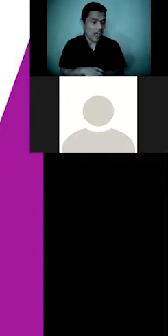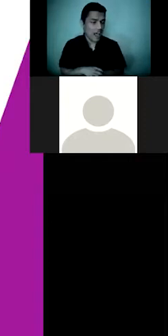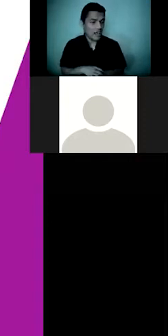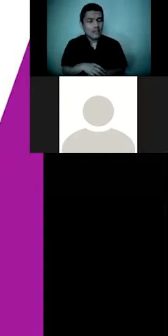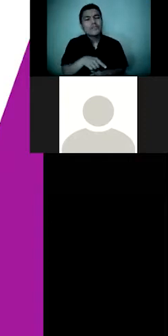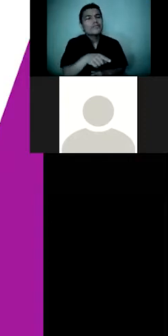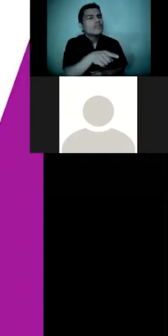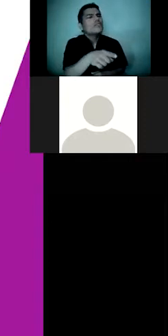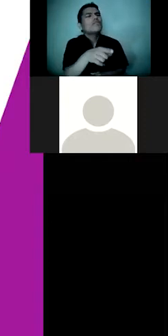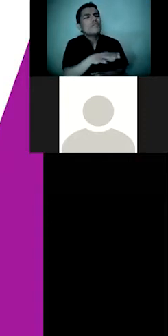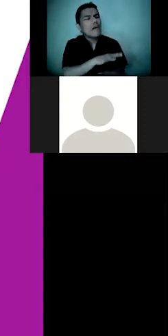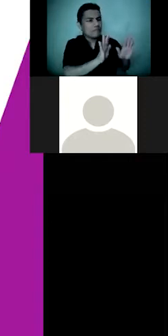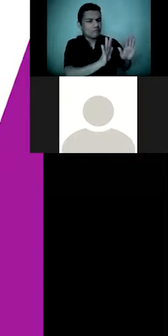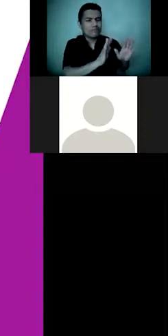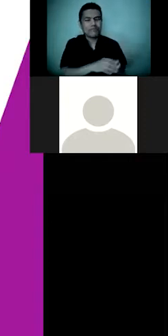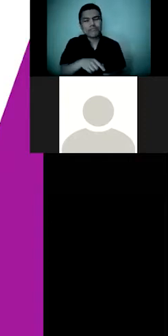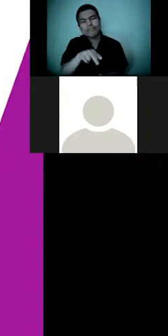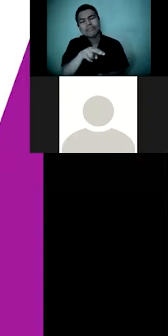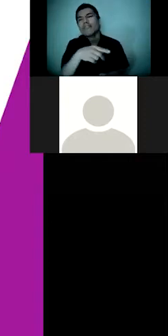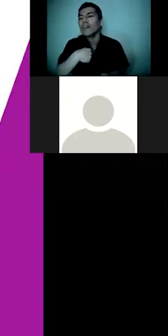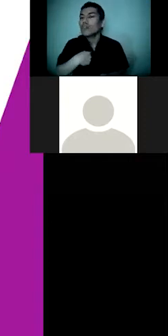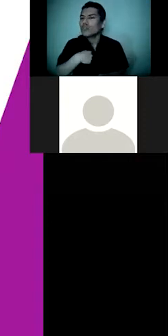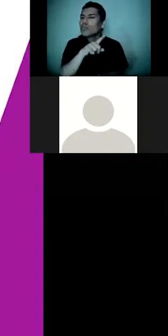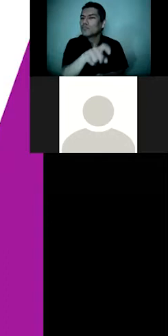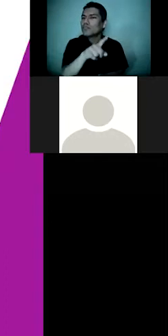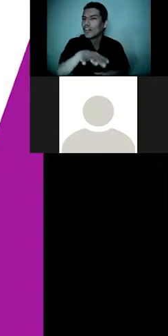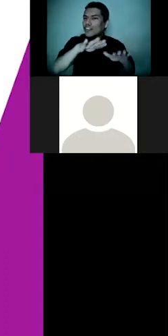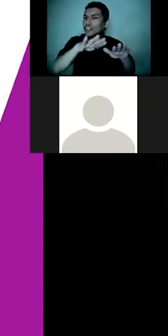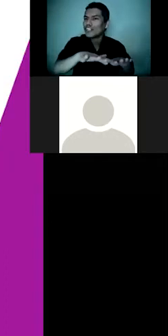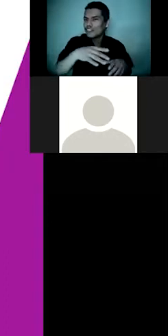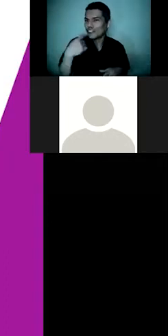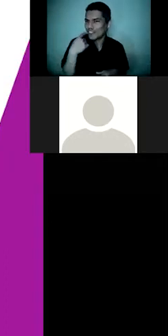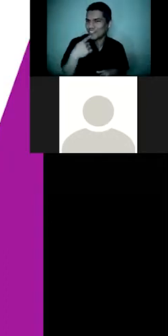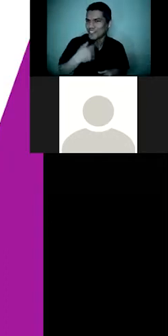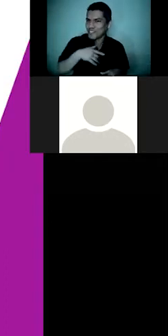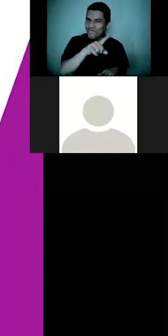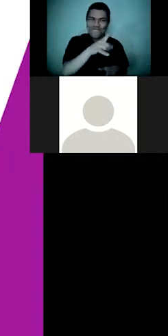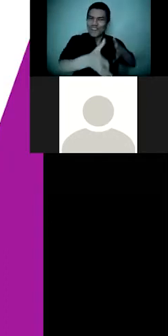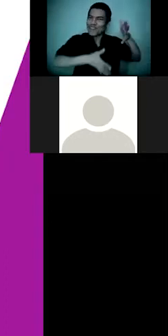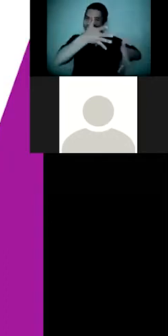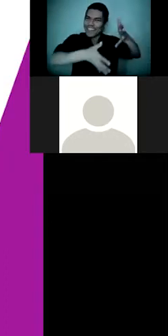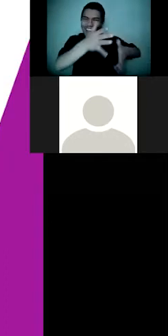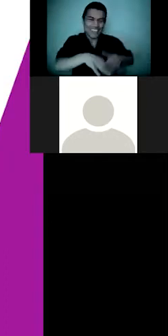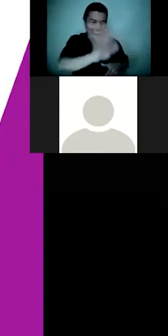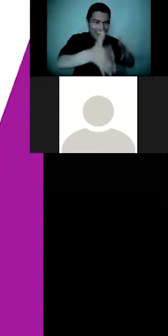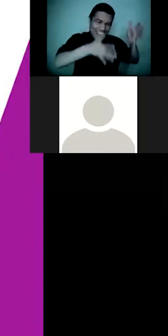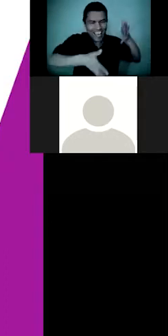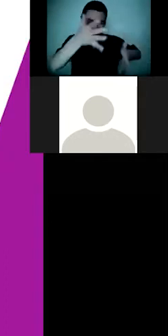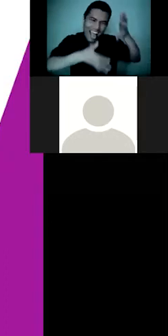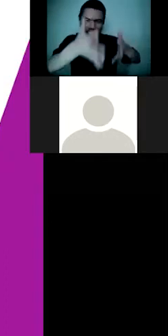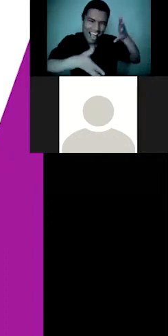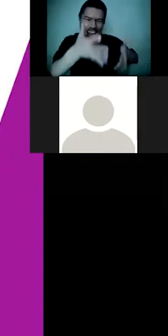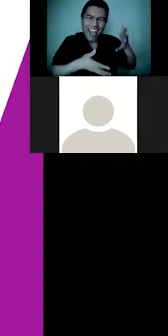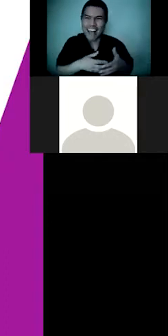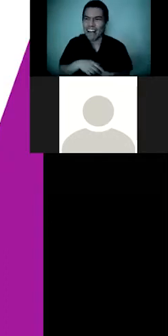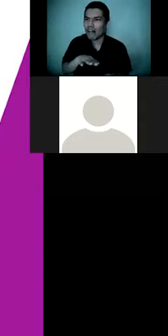Sí, es sordo. Ah, no se preocupe. Ahora ya. Yo le preguntaba al niño, ¿no? Al niño sordo, le preguntaba a ver con las señas.